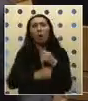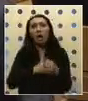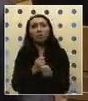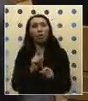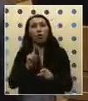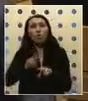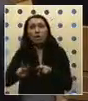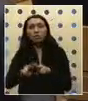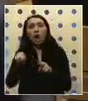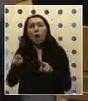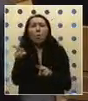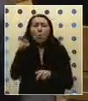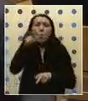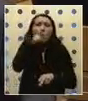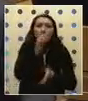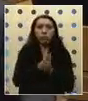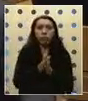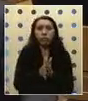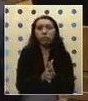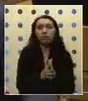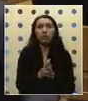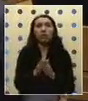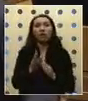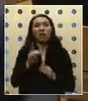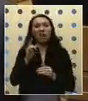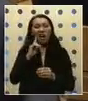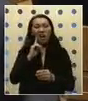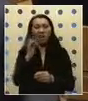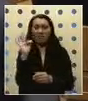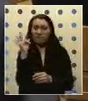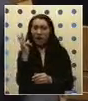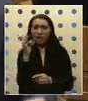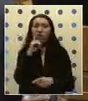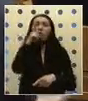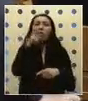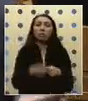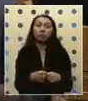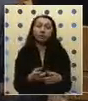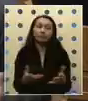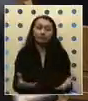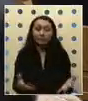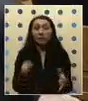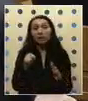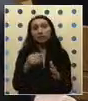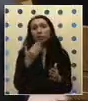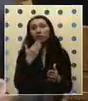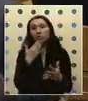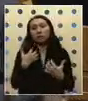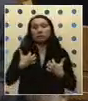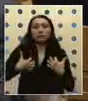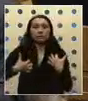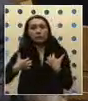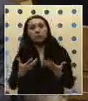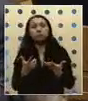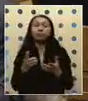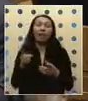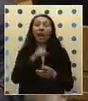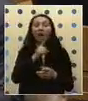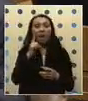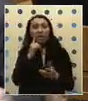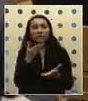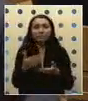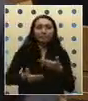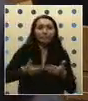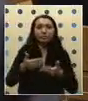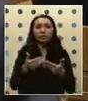haciéndose ahora, y se van a fallar en el mes de febrero, se van a nombrar en los cargos. Bueno, eso también irrita, y es parte de las motivaciones que hay